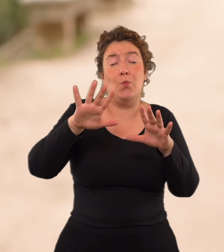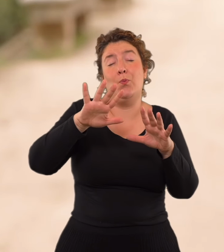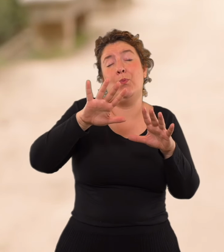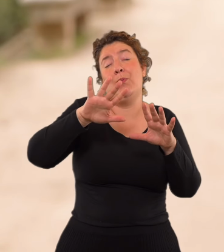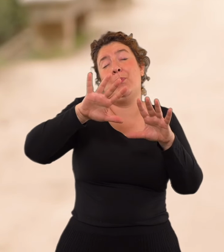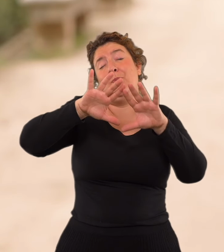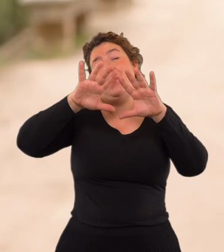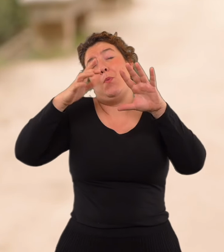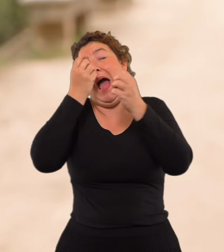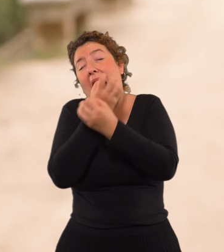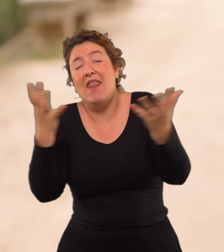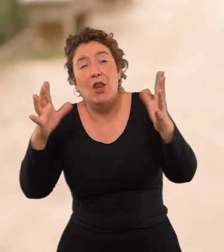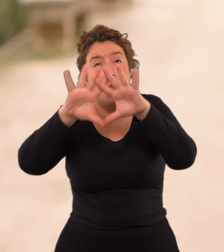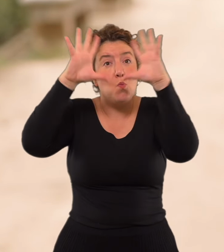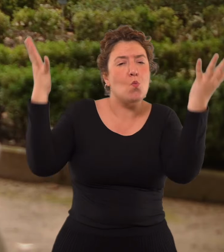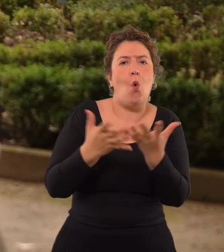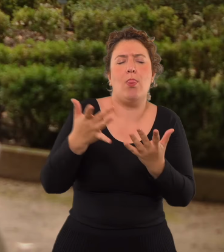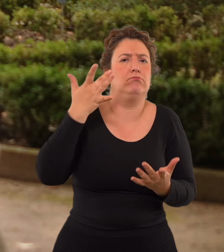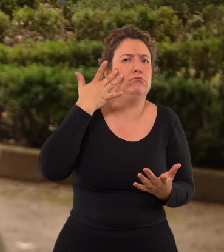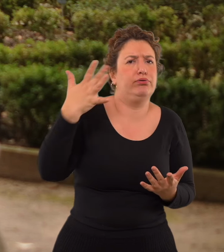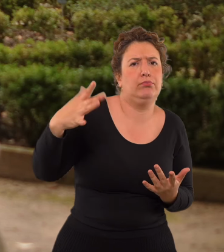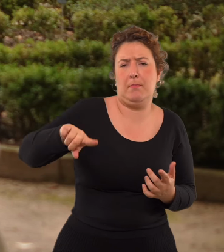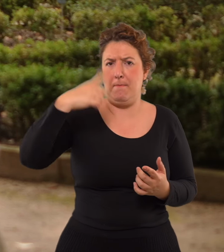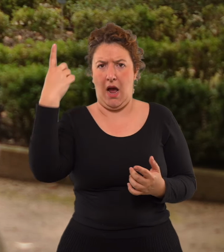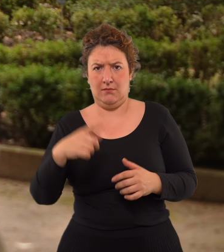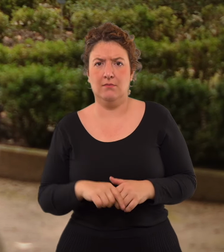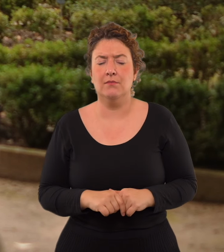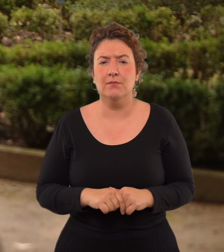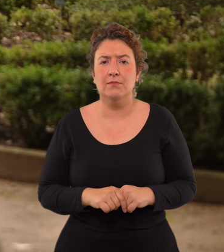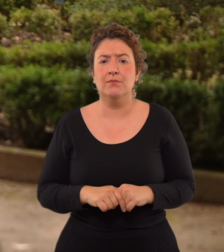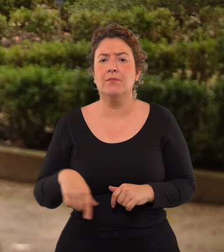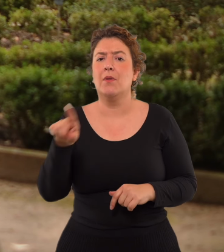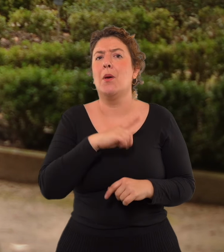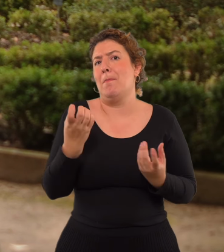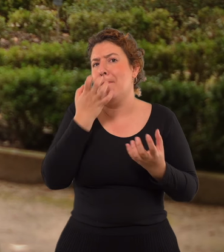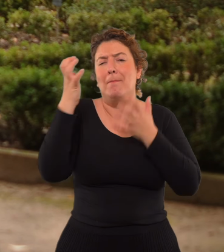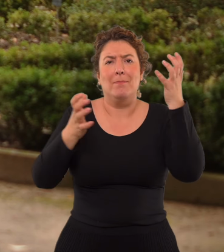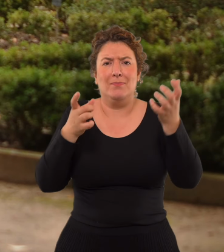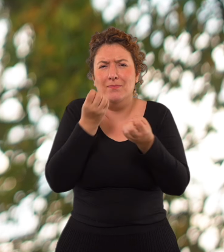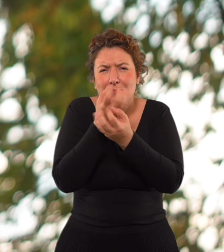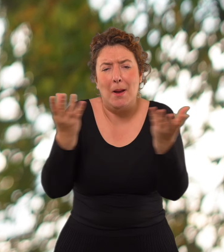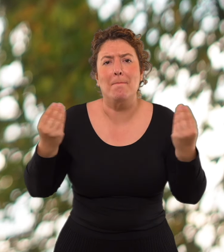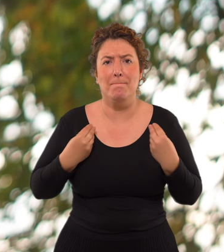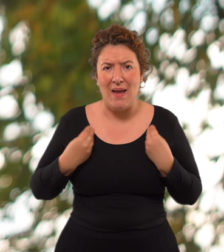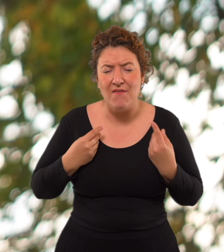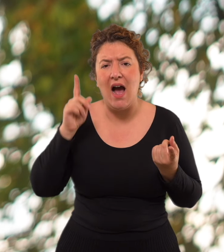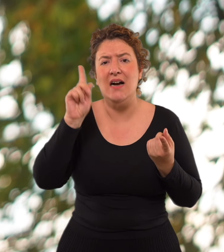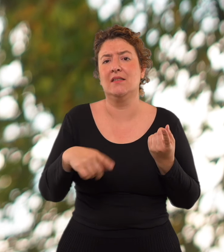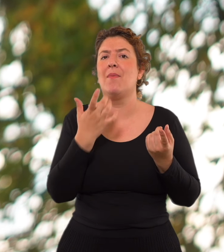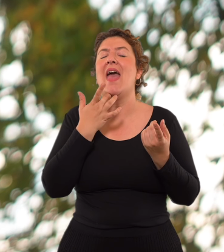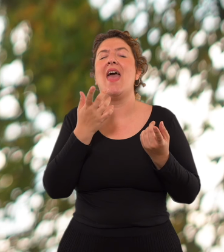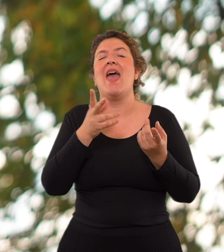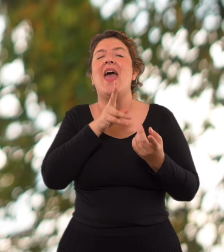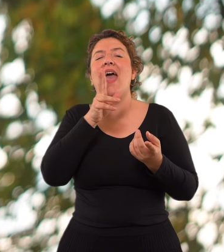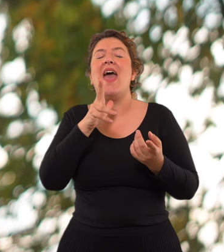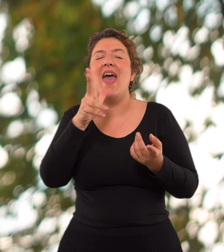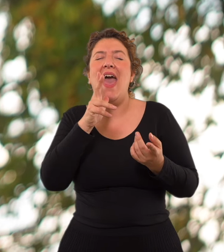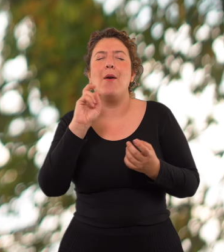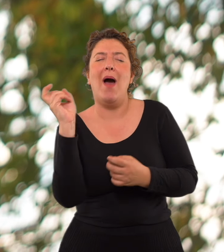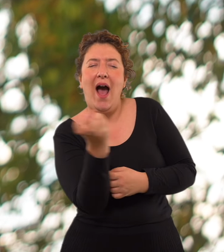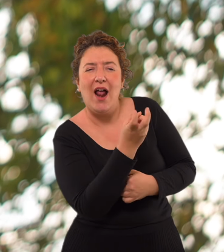más importantes jardines botánicos del mundo. Dichas colecciones no son solo de plantas vivas, sino también del herbario, el archivo histórico,